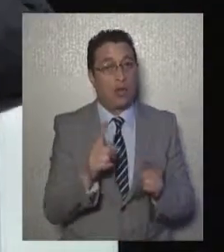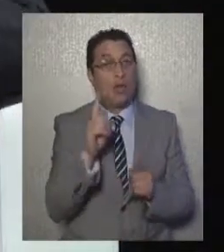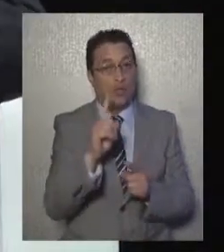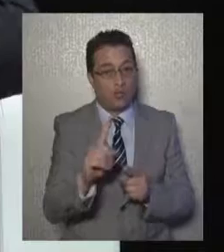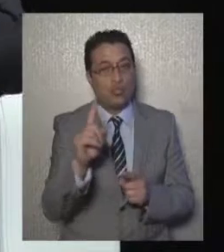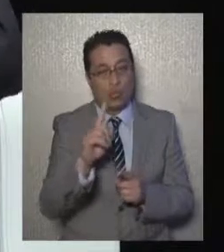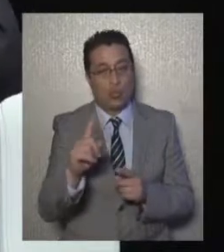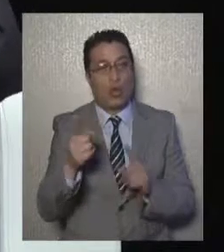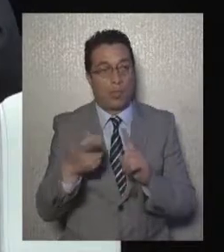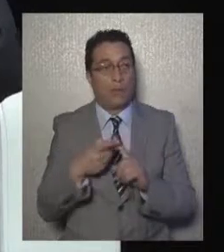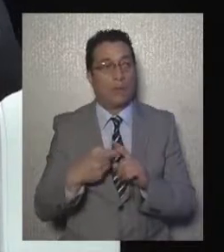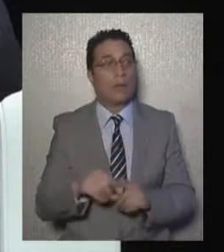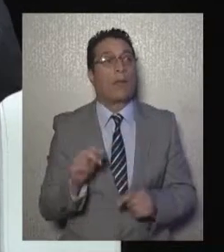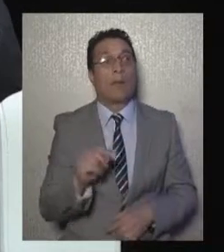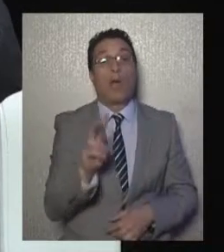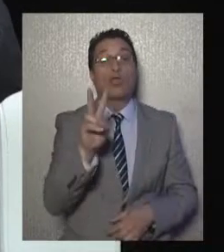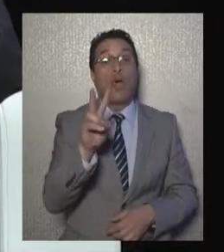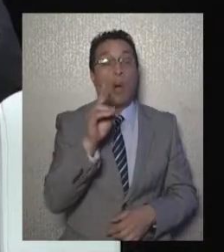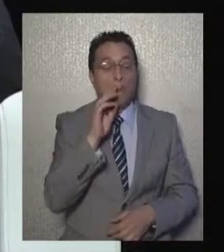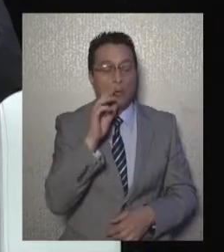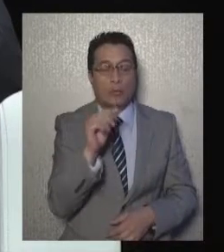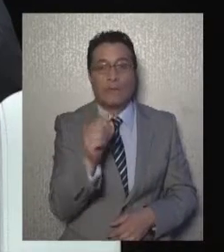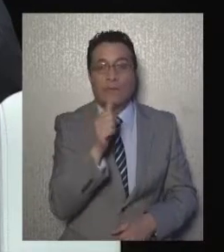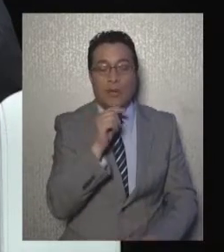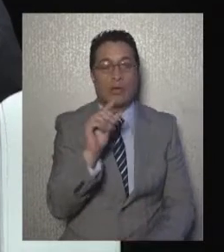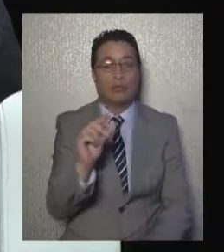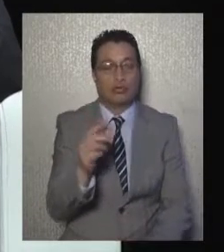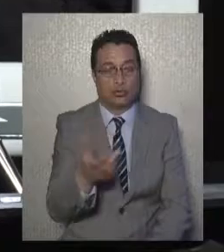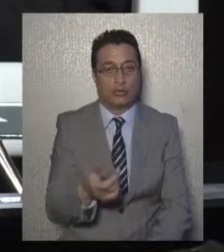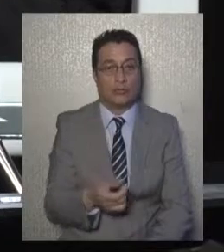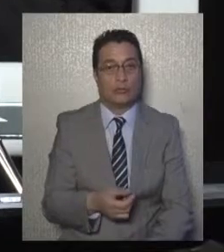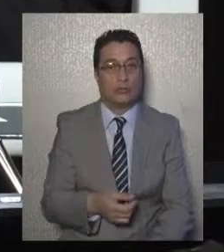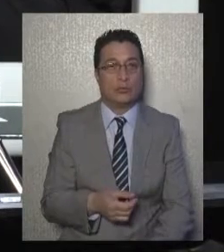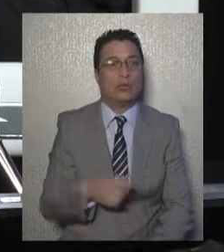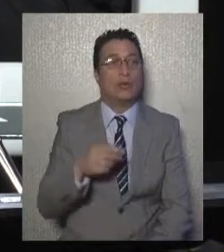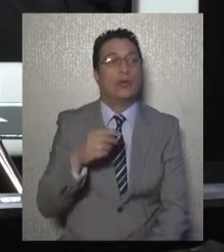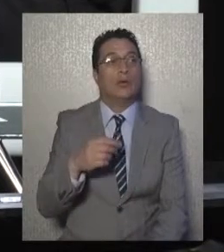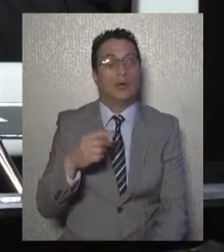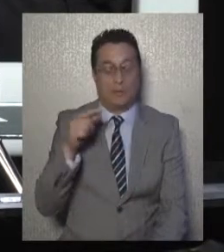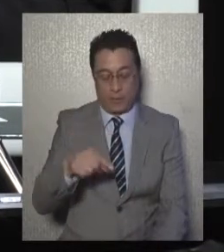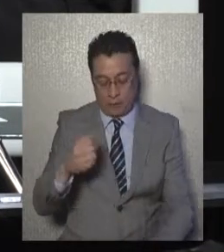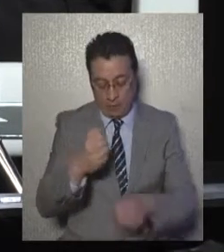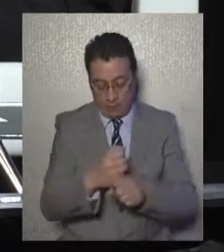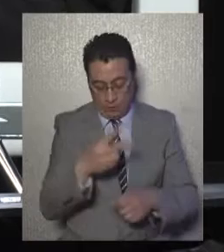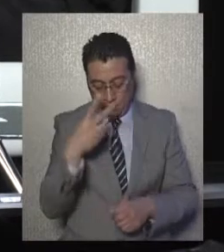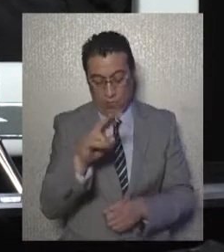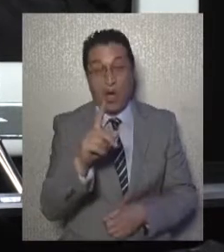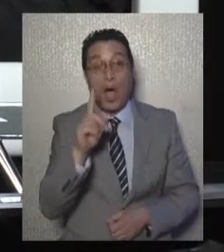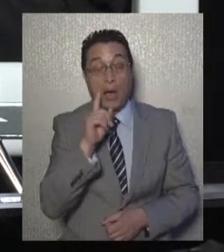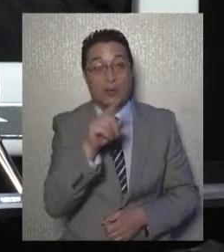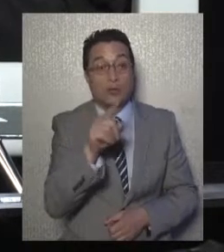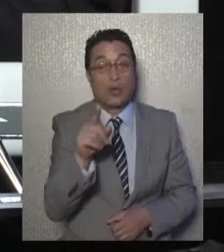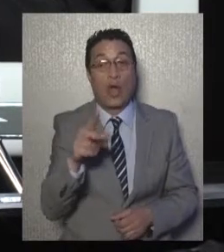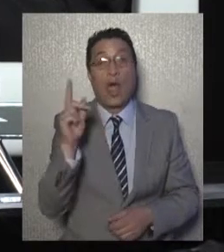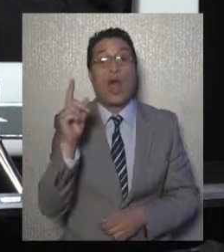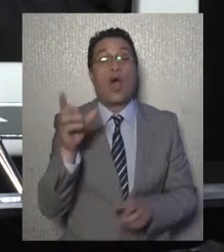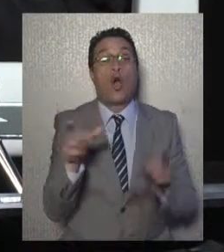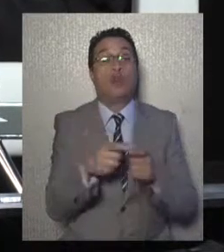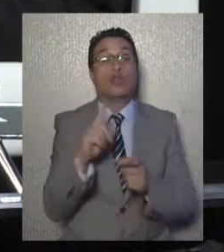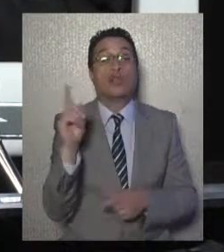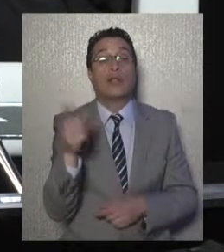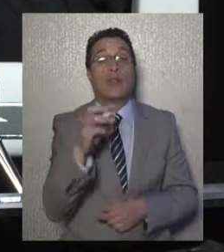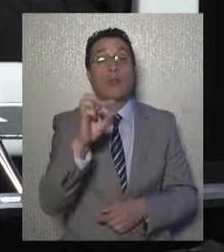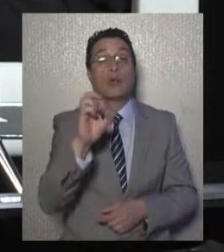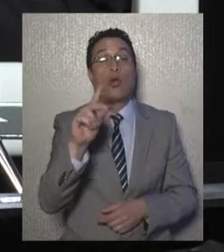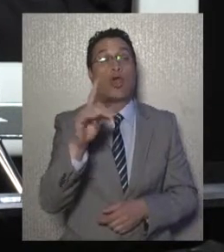momento. En los dos minutos que nos quedan, Rafael, meterse un poquitito en el trabajo que hicieron ustedes en la Comisión Nacional de Productividad. ¿Qué